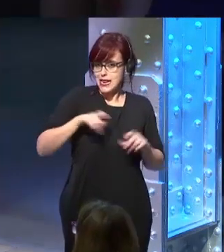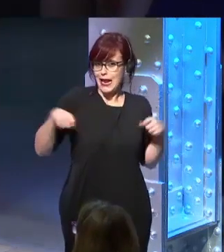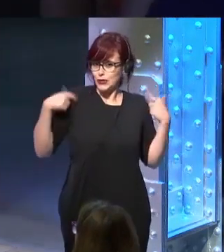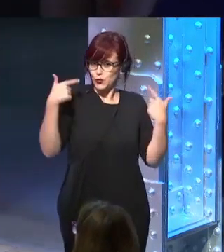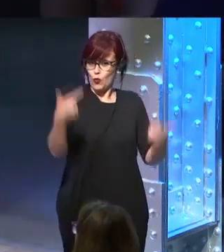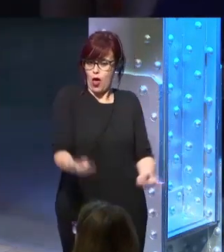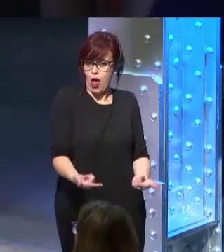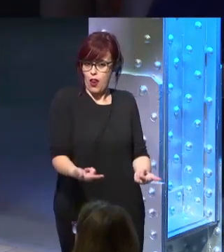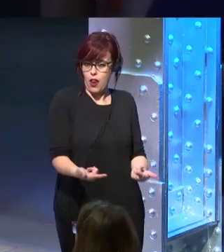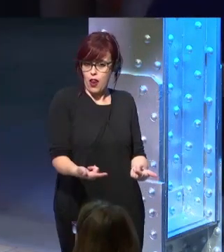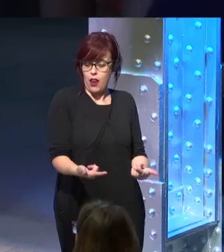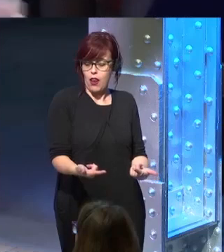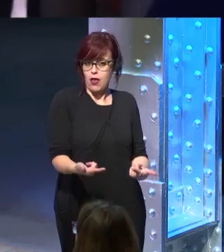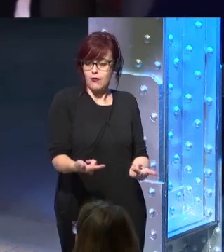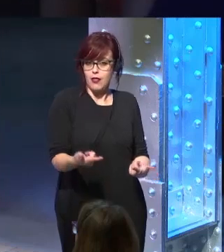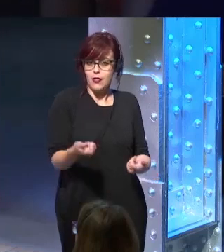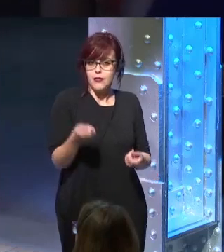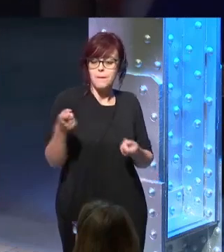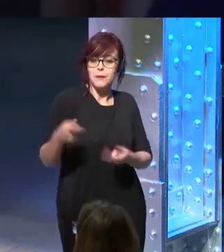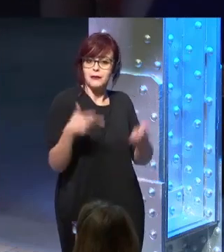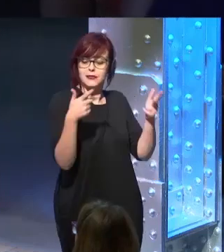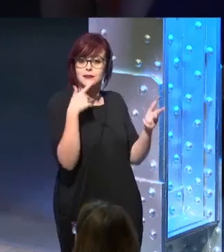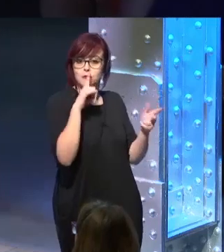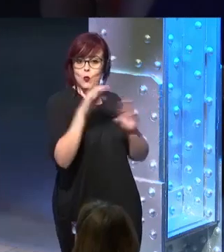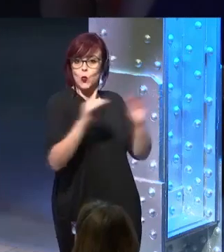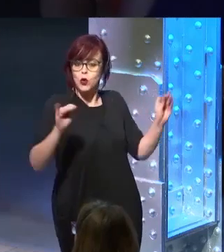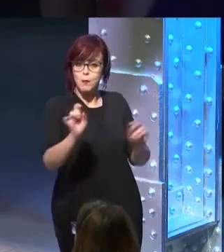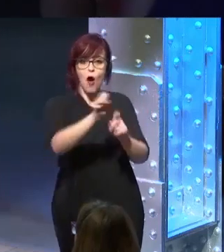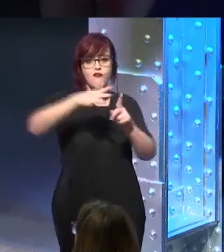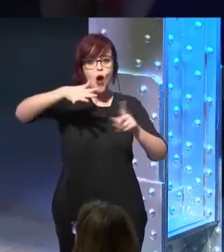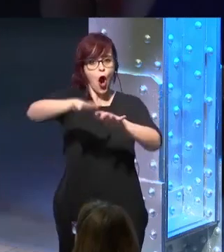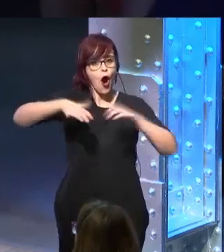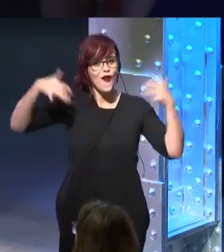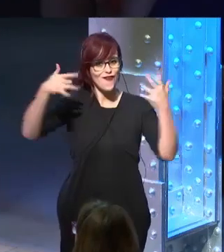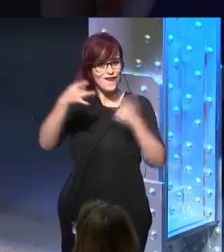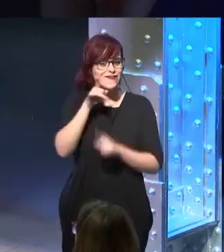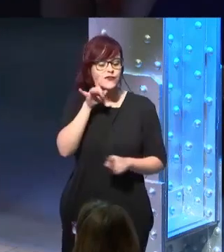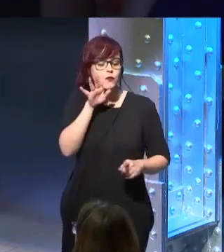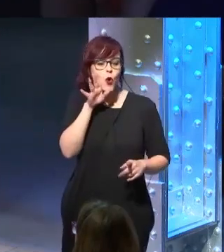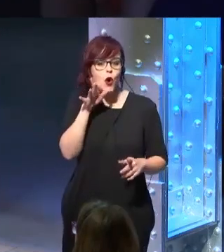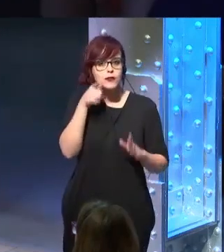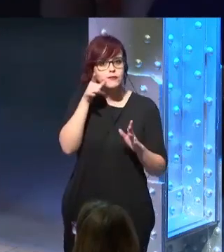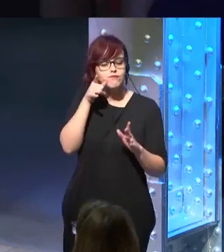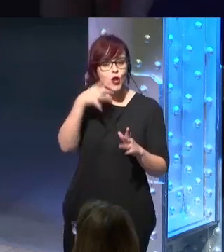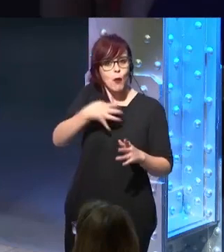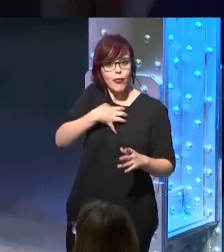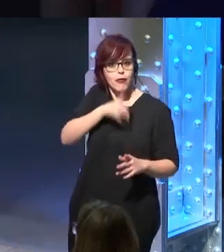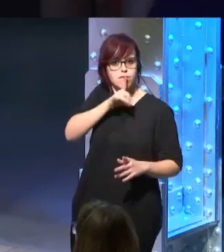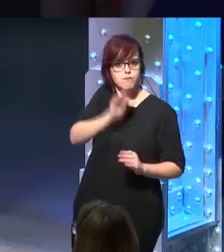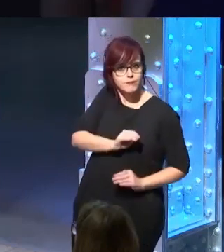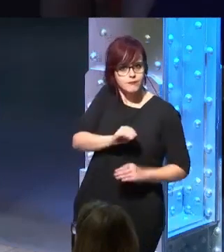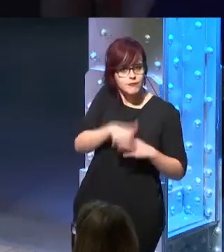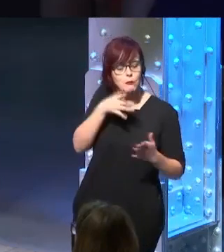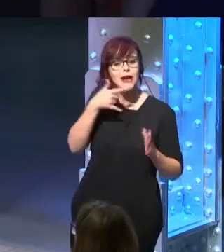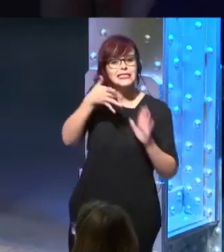que pudieran estar calladas, digamos, en el foro. Sus descripciones son muy reveladoras. Las